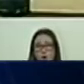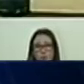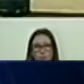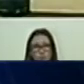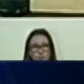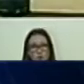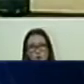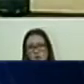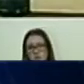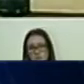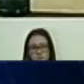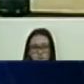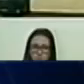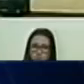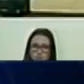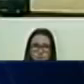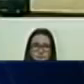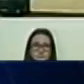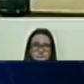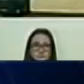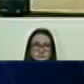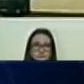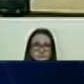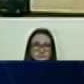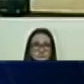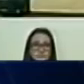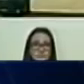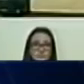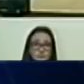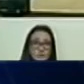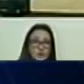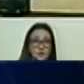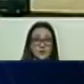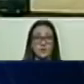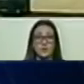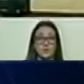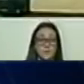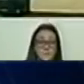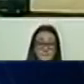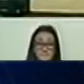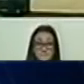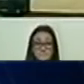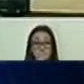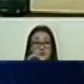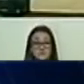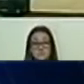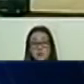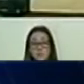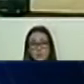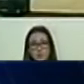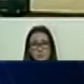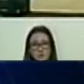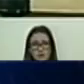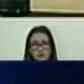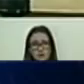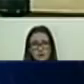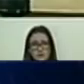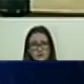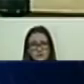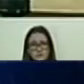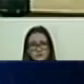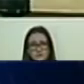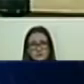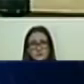favor. Cuando sabemos que uno de los países que más problemas tiene, lamentablemente lo digo, en